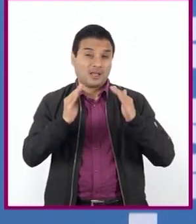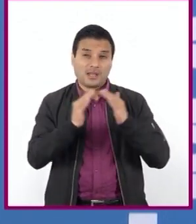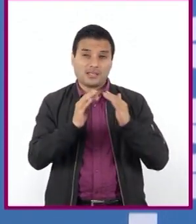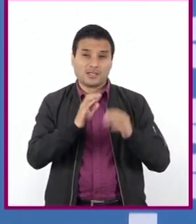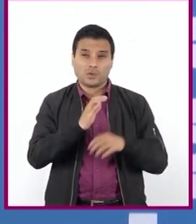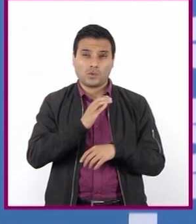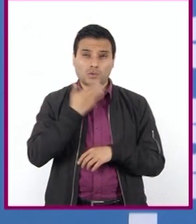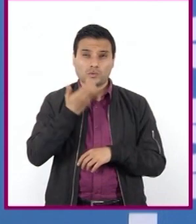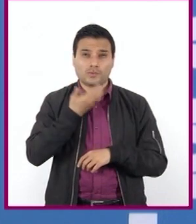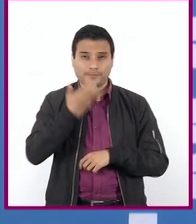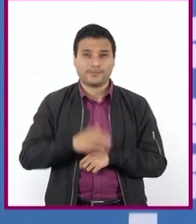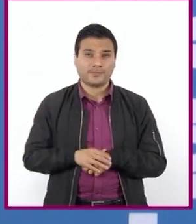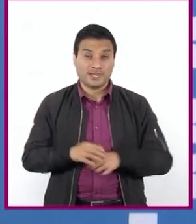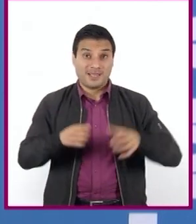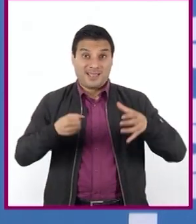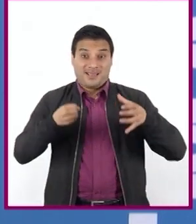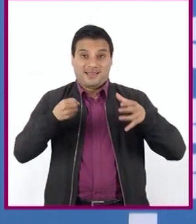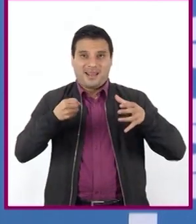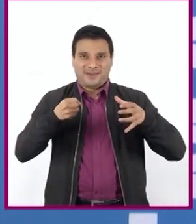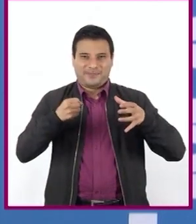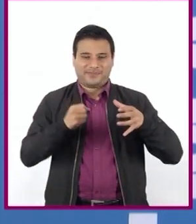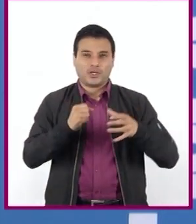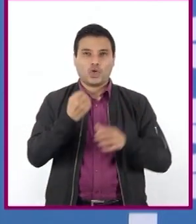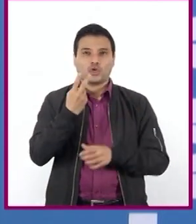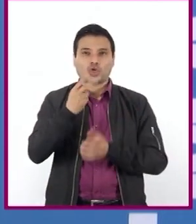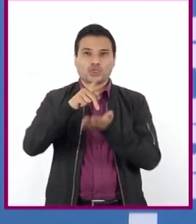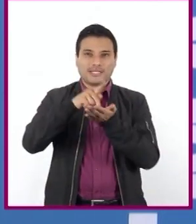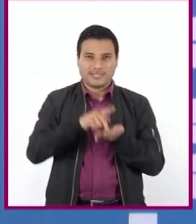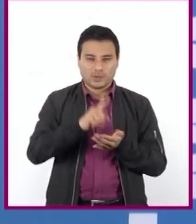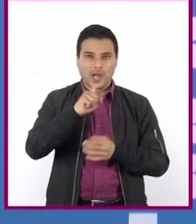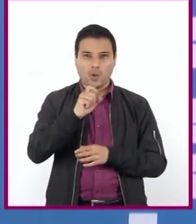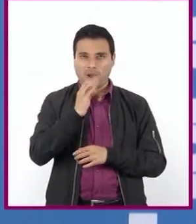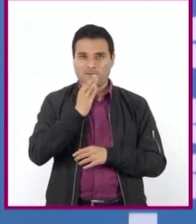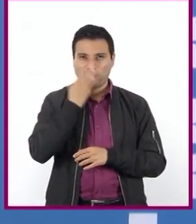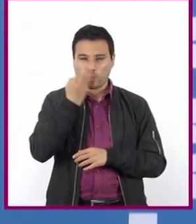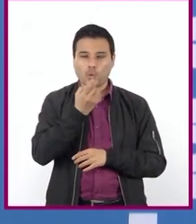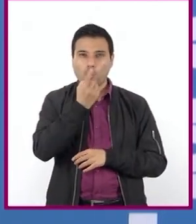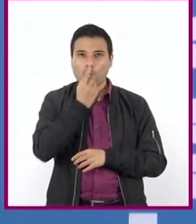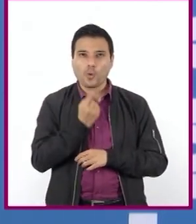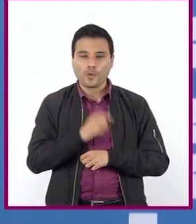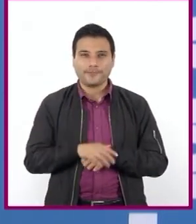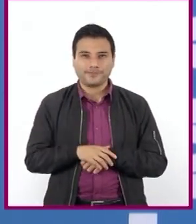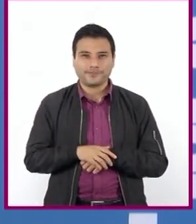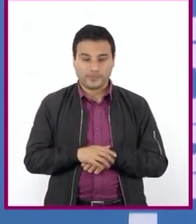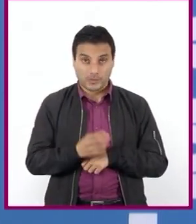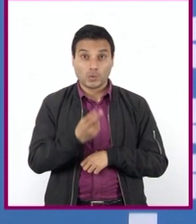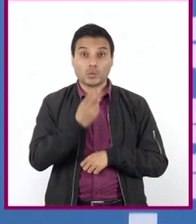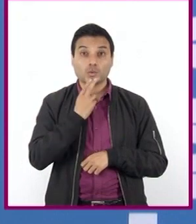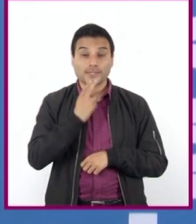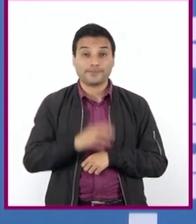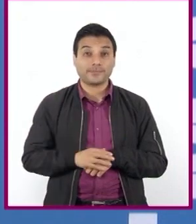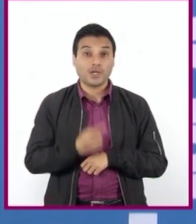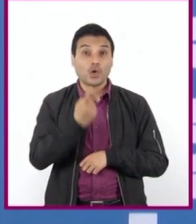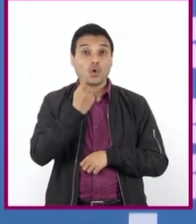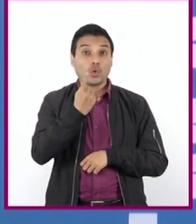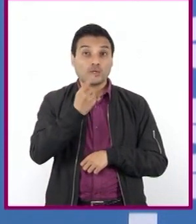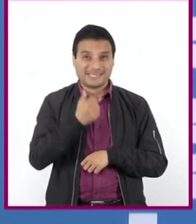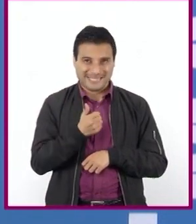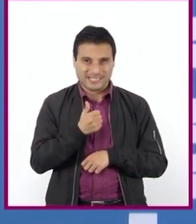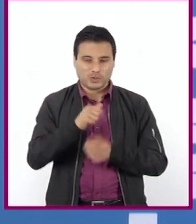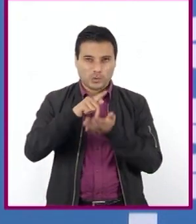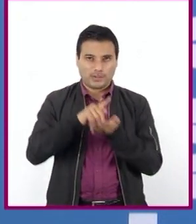preparan una jarra de 2 litros de agua de Jamaica, cuya preparación utiliza 1/6 de kilogramo de